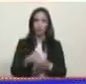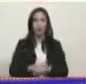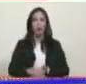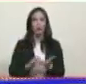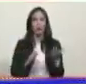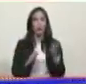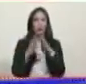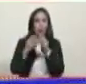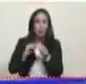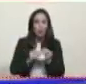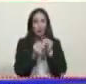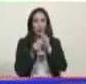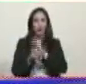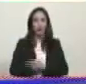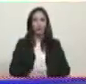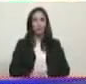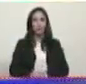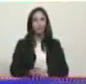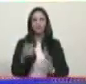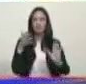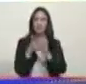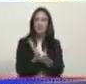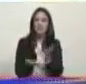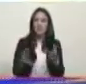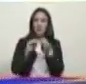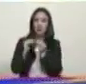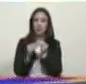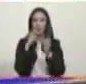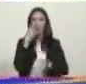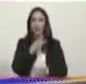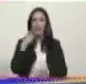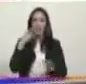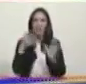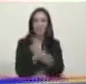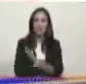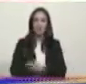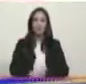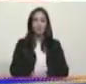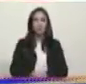overhaul. ¿Qué significa overhaul en inglés?